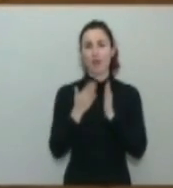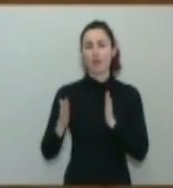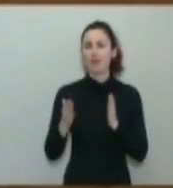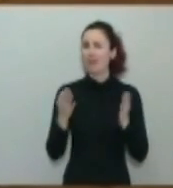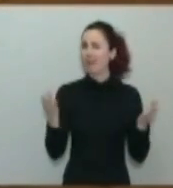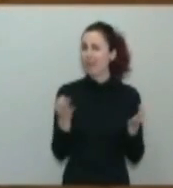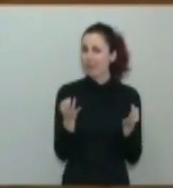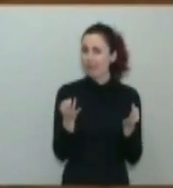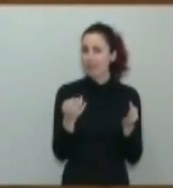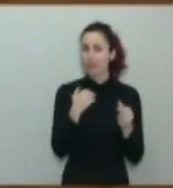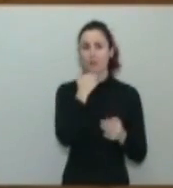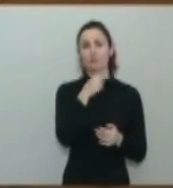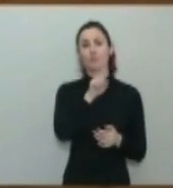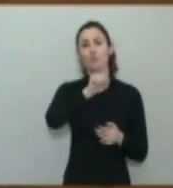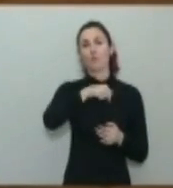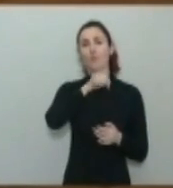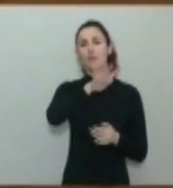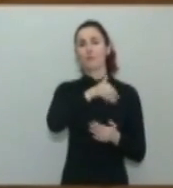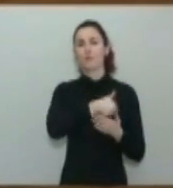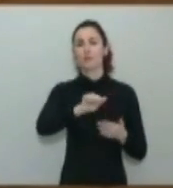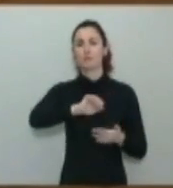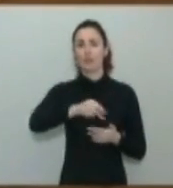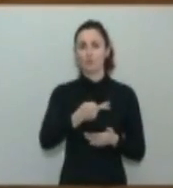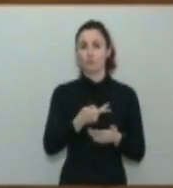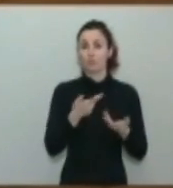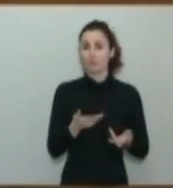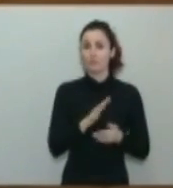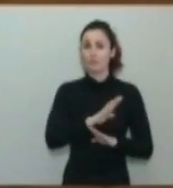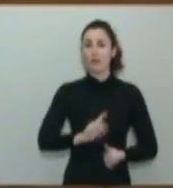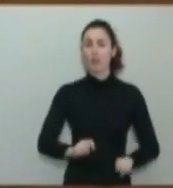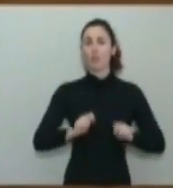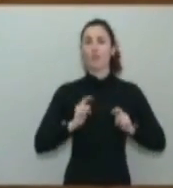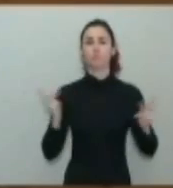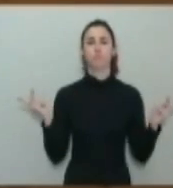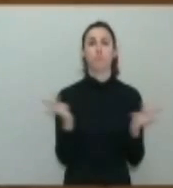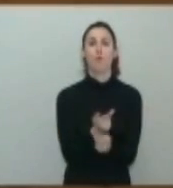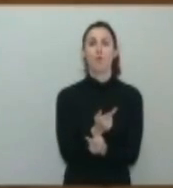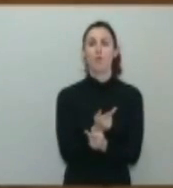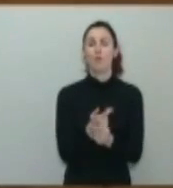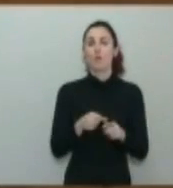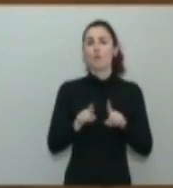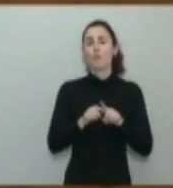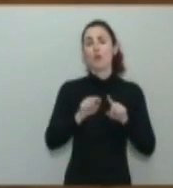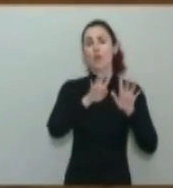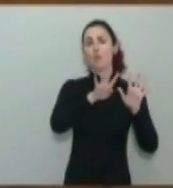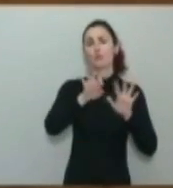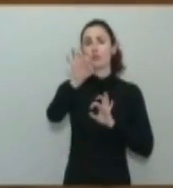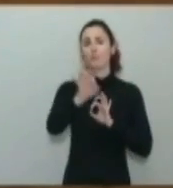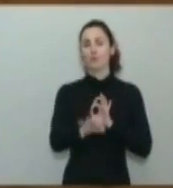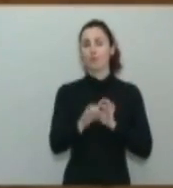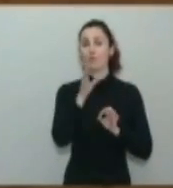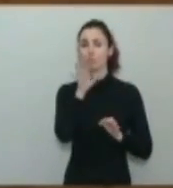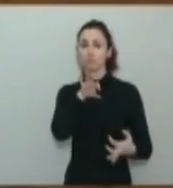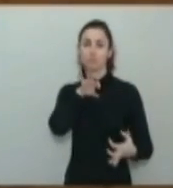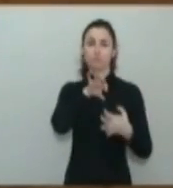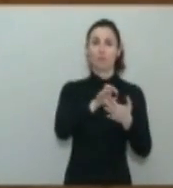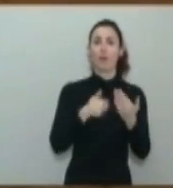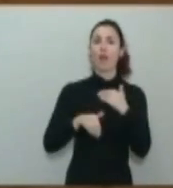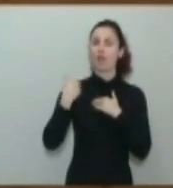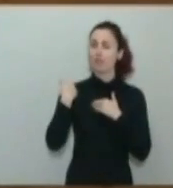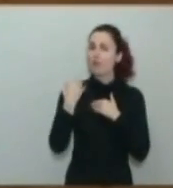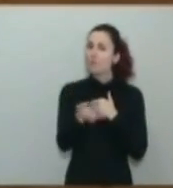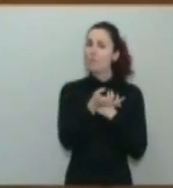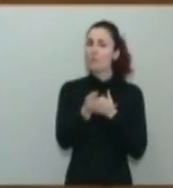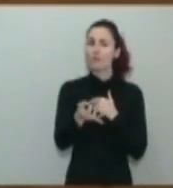ha sido de casi 1,5 millones de euros, lo que supone un recorte de más del 90% respecto de una situación